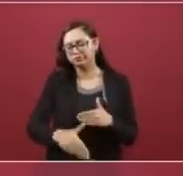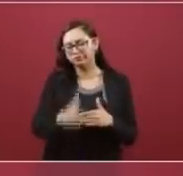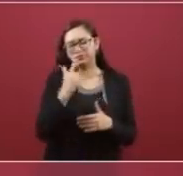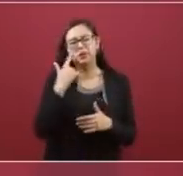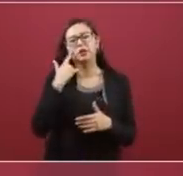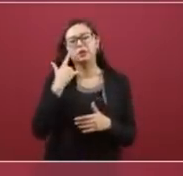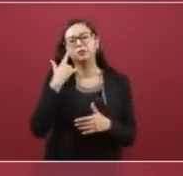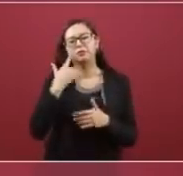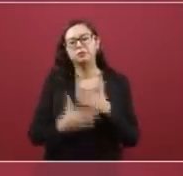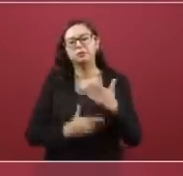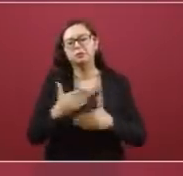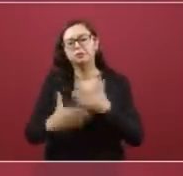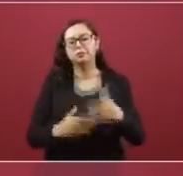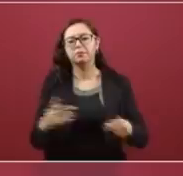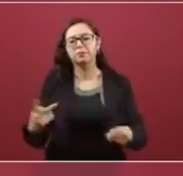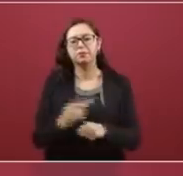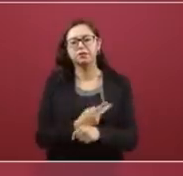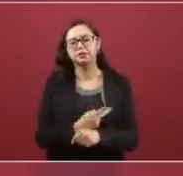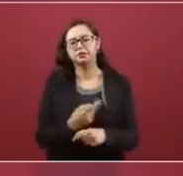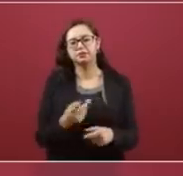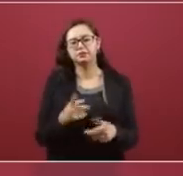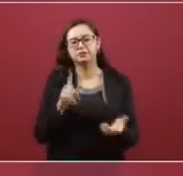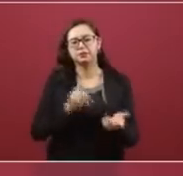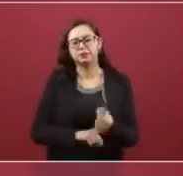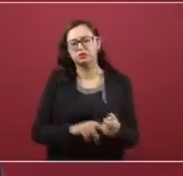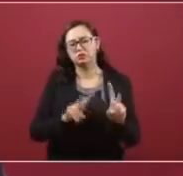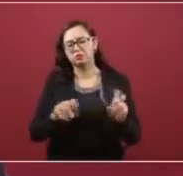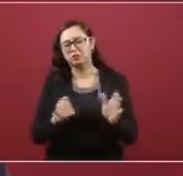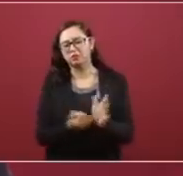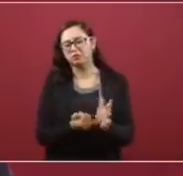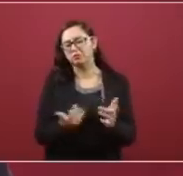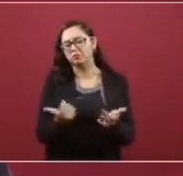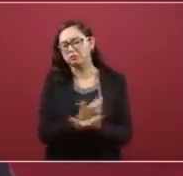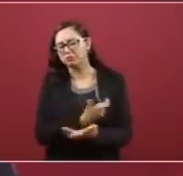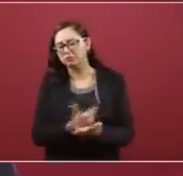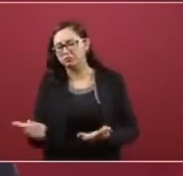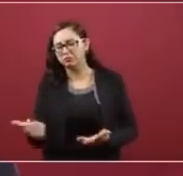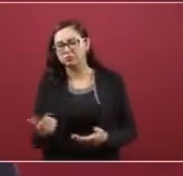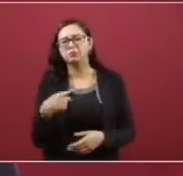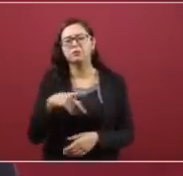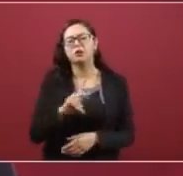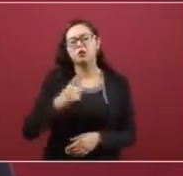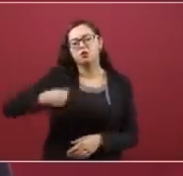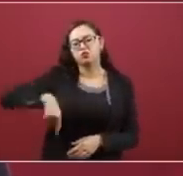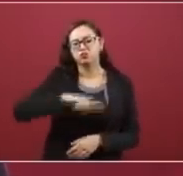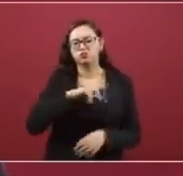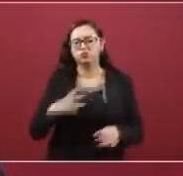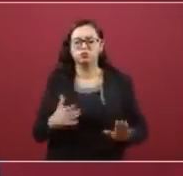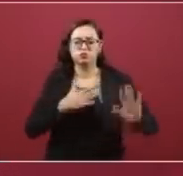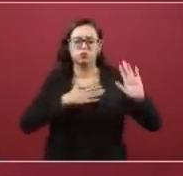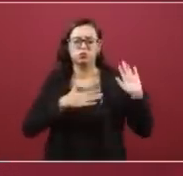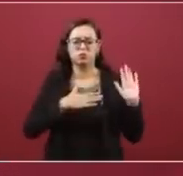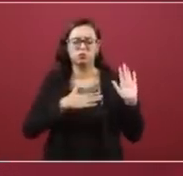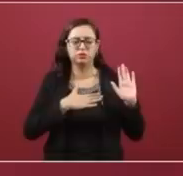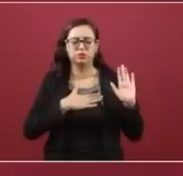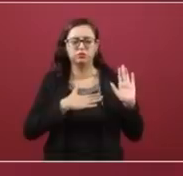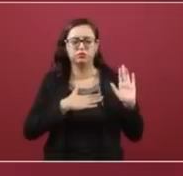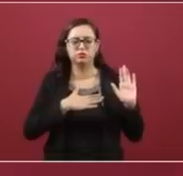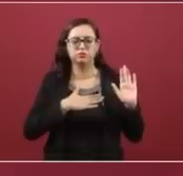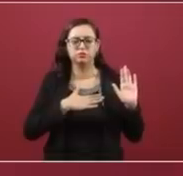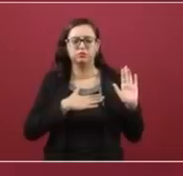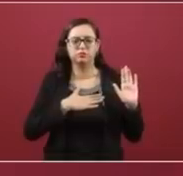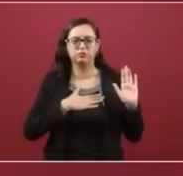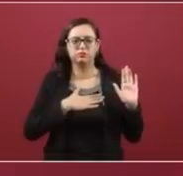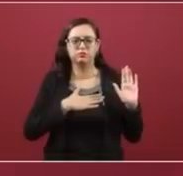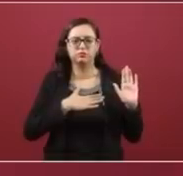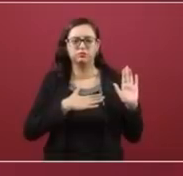Este, qué pasa con las comisiones, pero el compromiso Nuestro Es Que